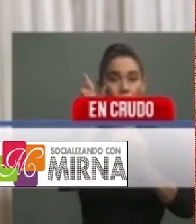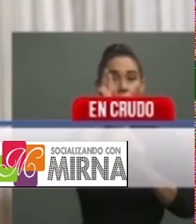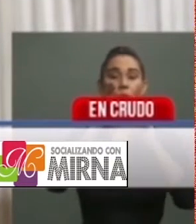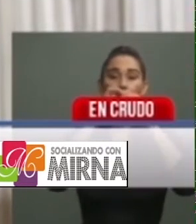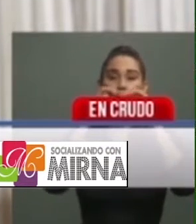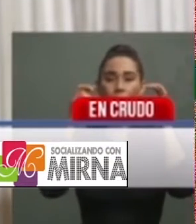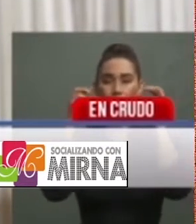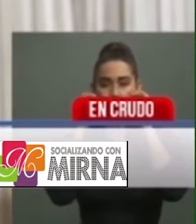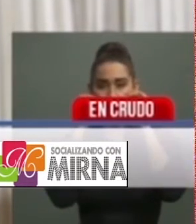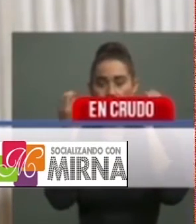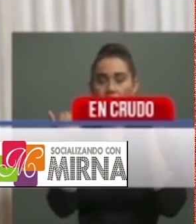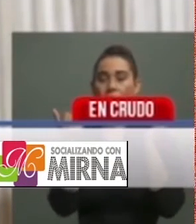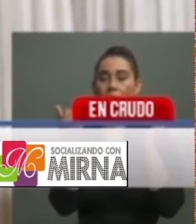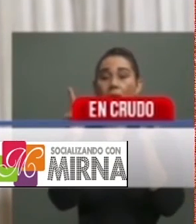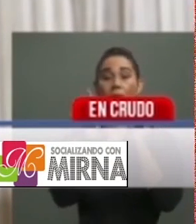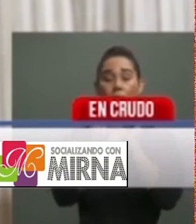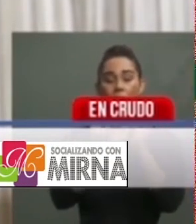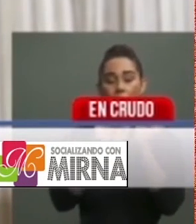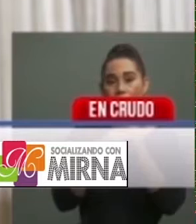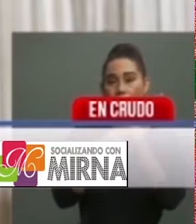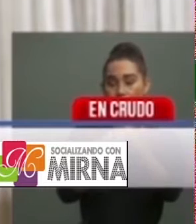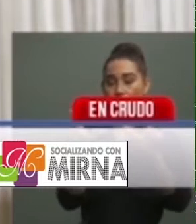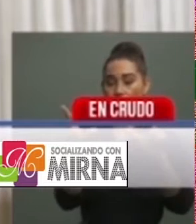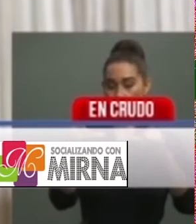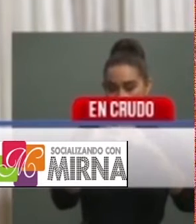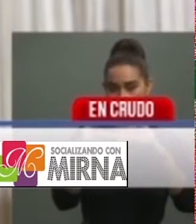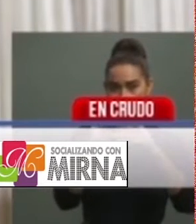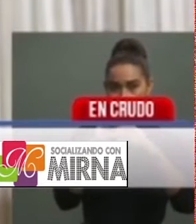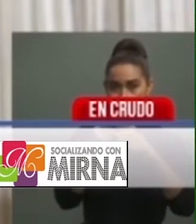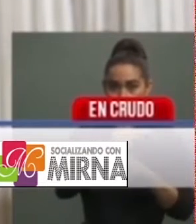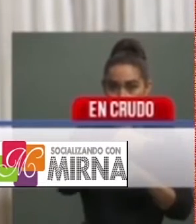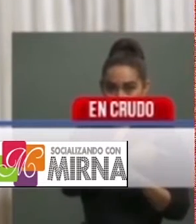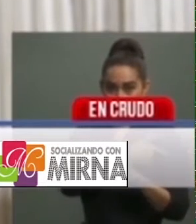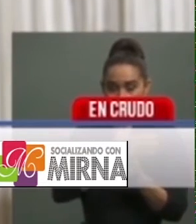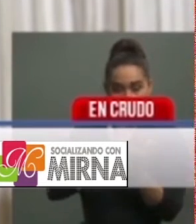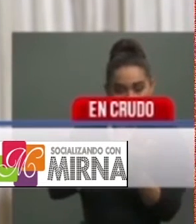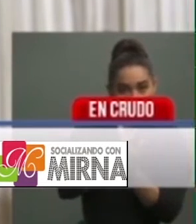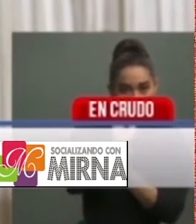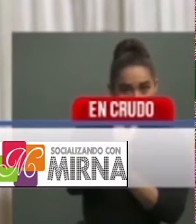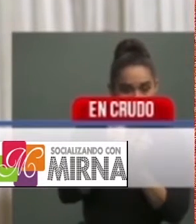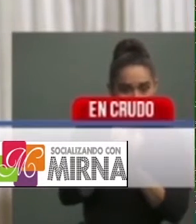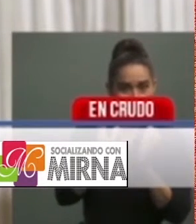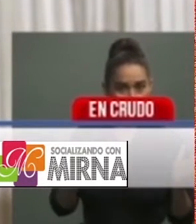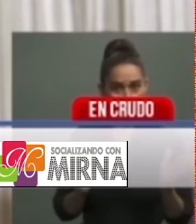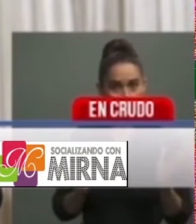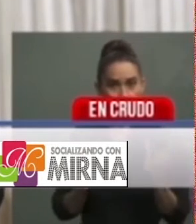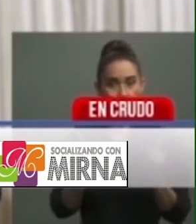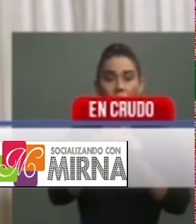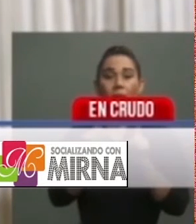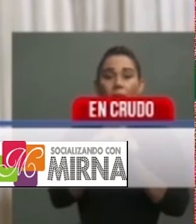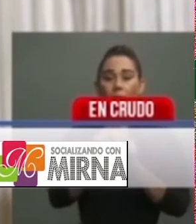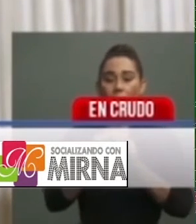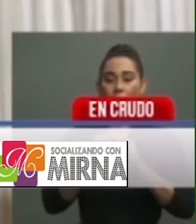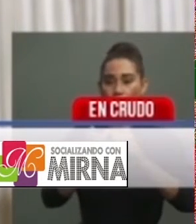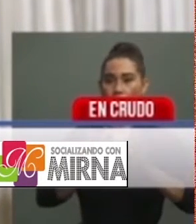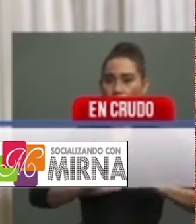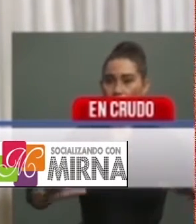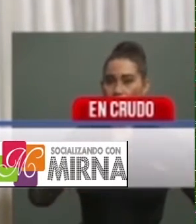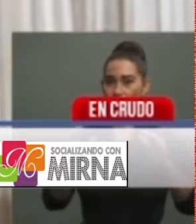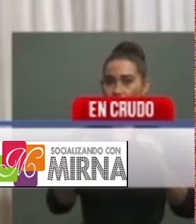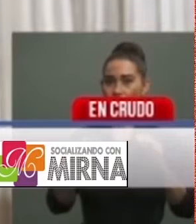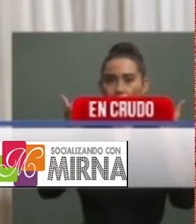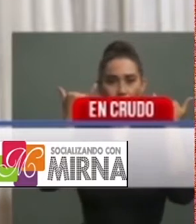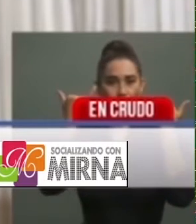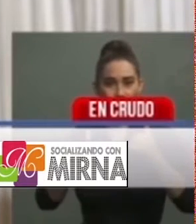no tiene que ver, sí, yo siempre dije, señores, si están someter a la gente a la autoridad de que lleve,